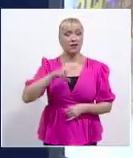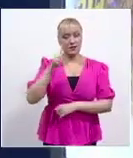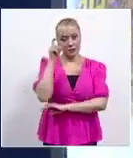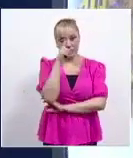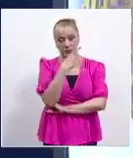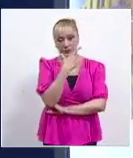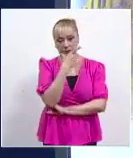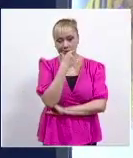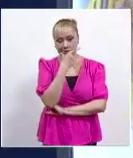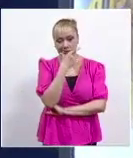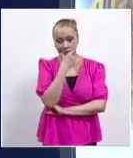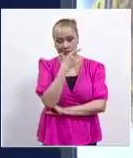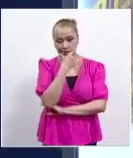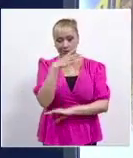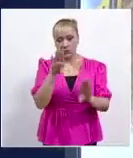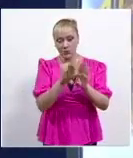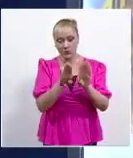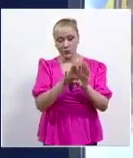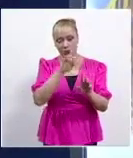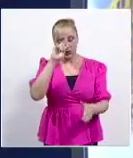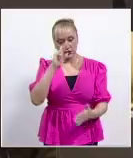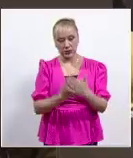erradicar patrones que reproducen la violencia.